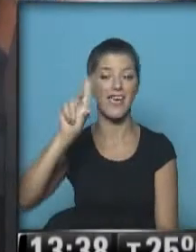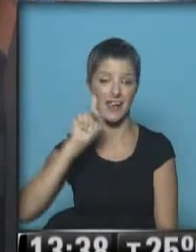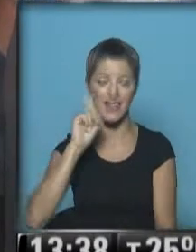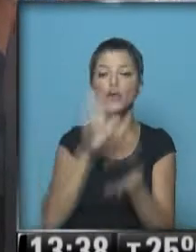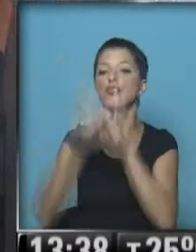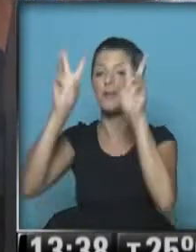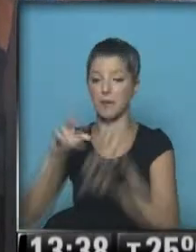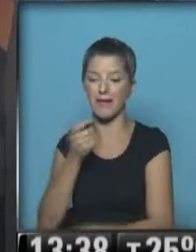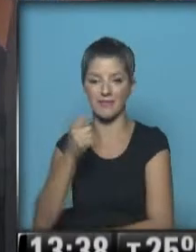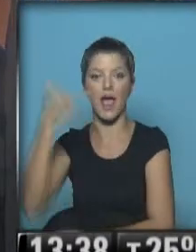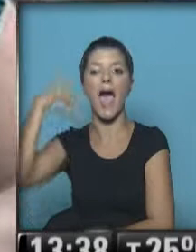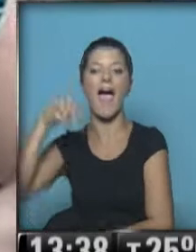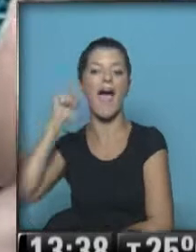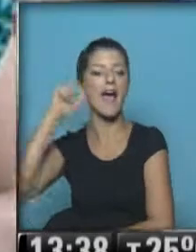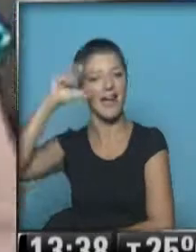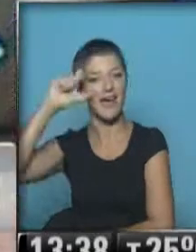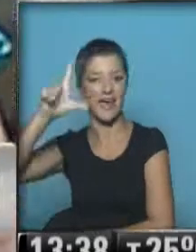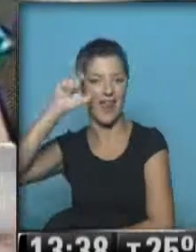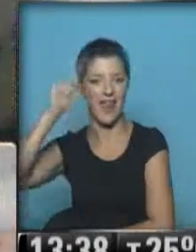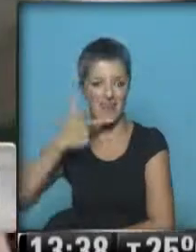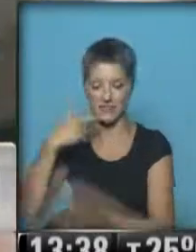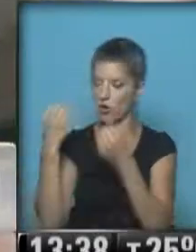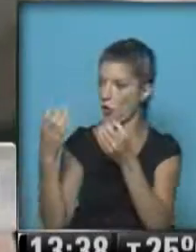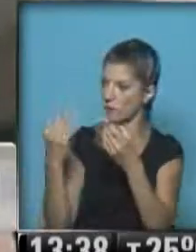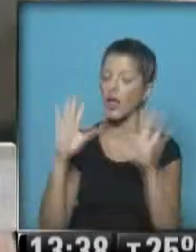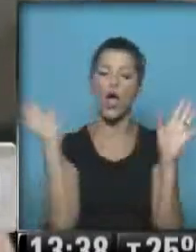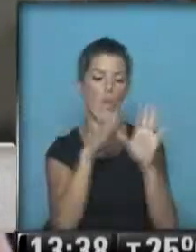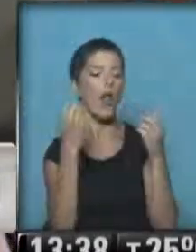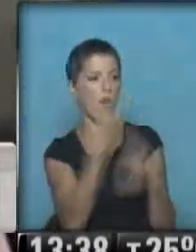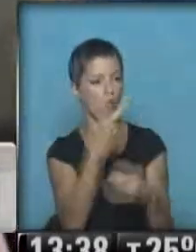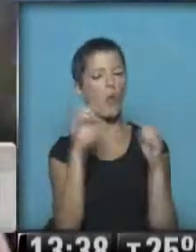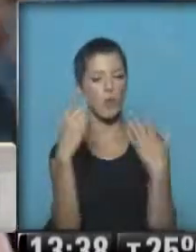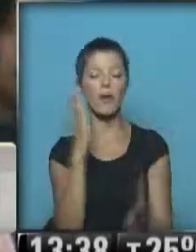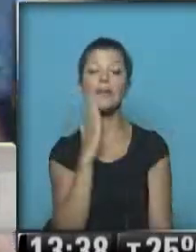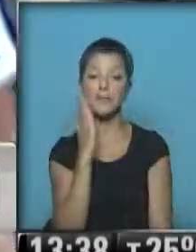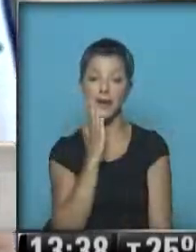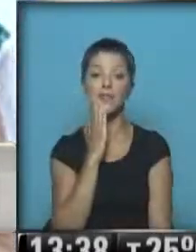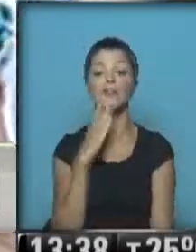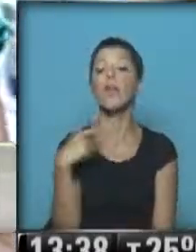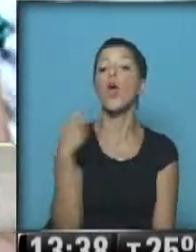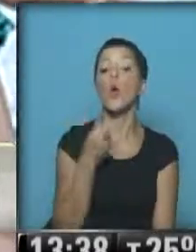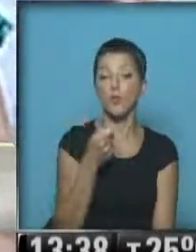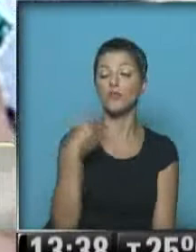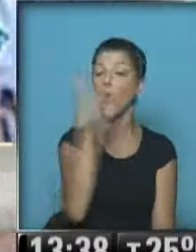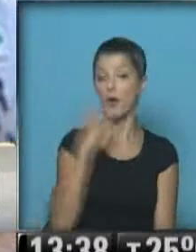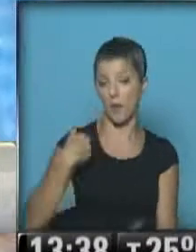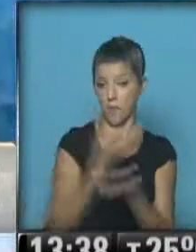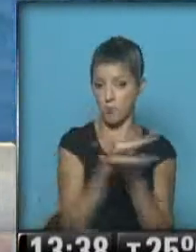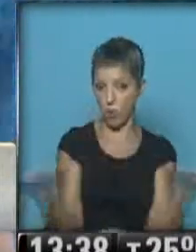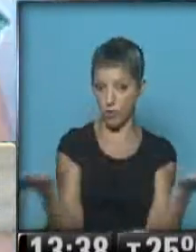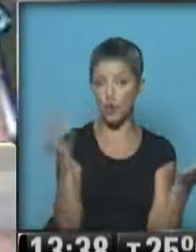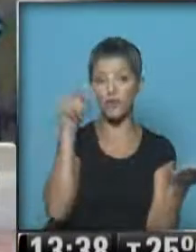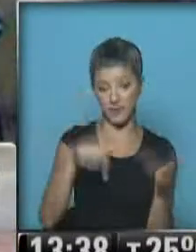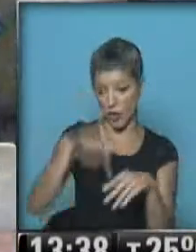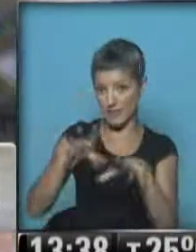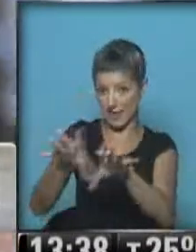Ángeles Rawson. Laura, ¿cómo te va? ¿Cómo les va? Buenas tardes, Agustina. Buenas tardes, Roberto. El juicio oral y público comenzó muy temprano. Estaban citados